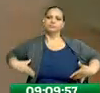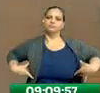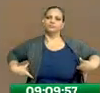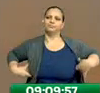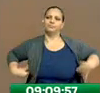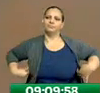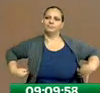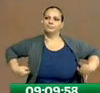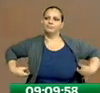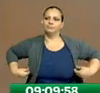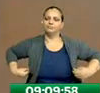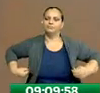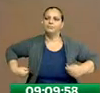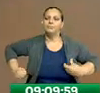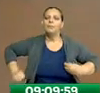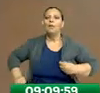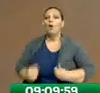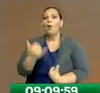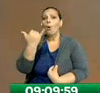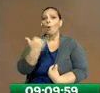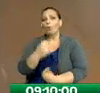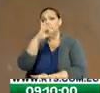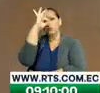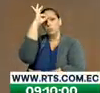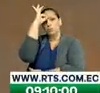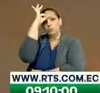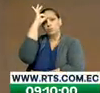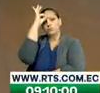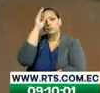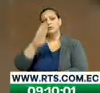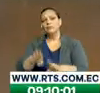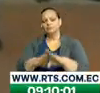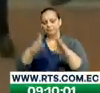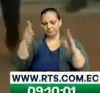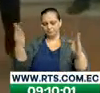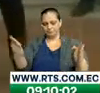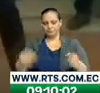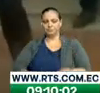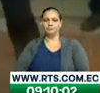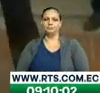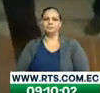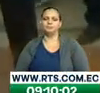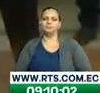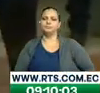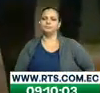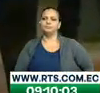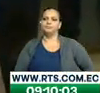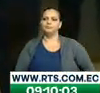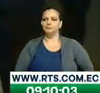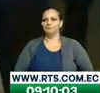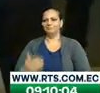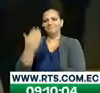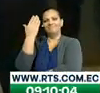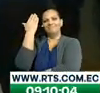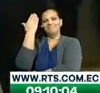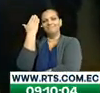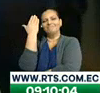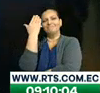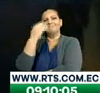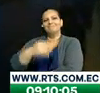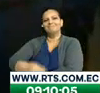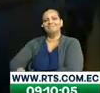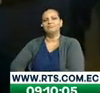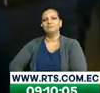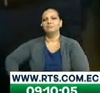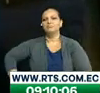que a partir de hoy, abre sus puertas al puerto principal. Alcalde, muy buenos días, en vivo y en directo. Hoy abre las